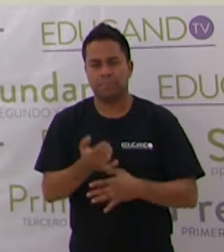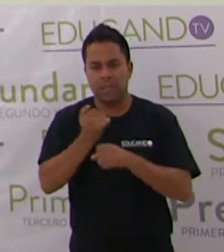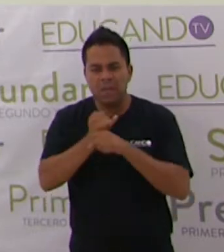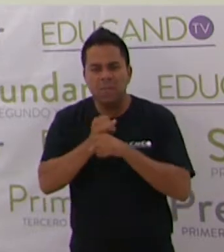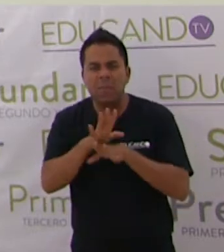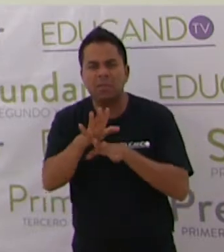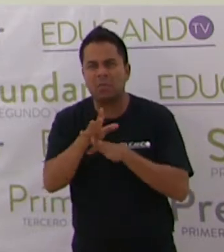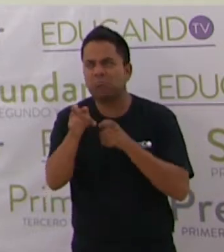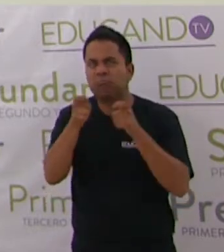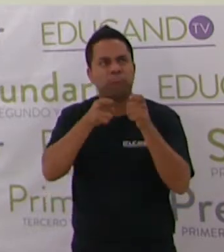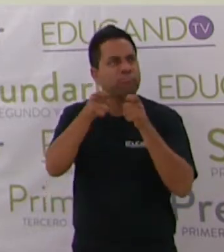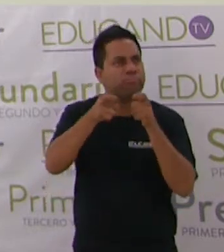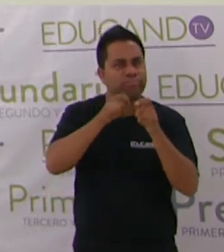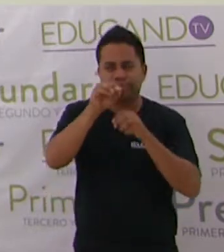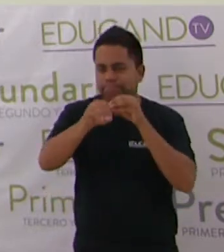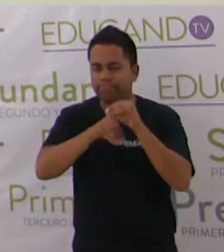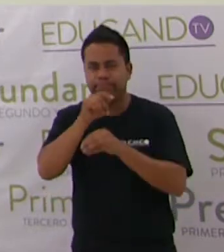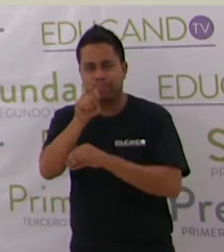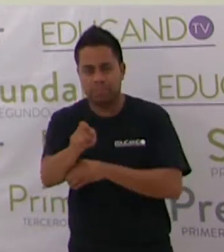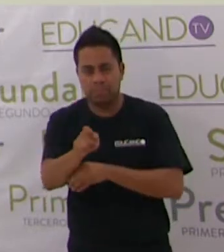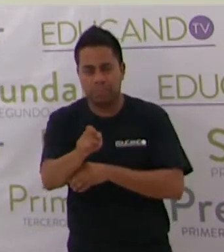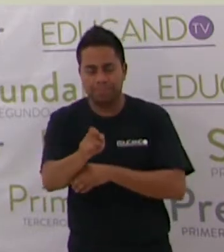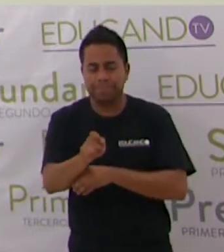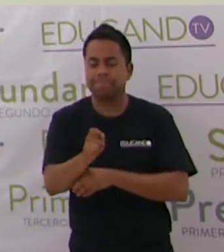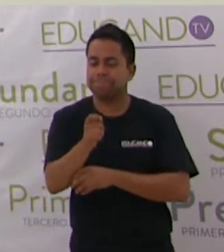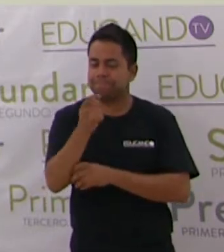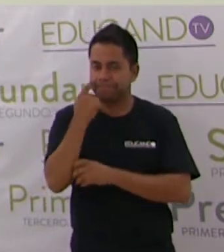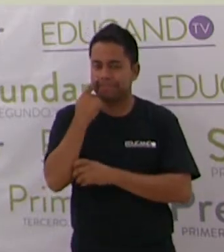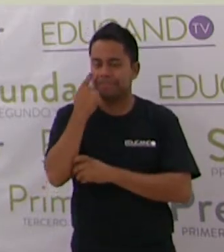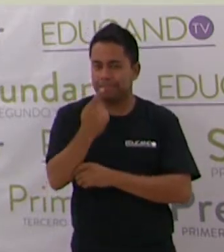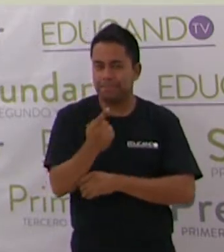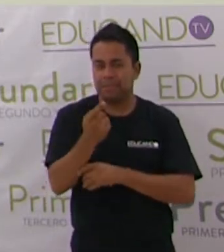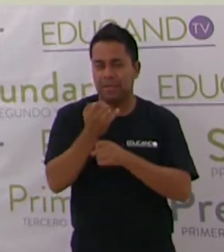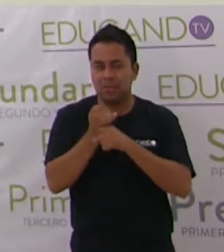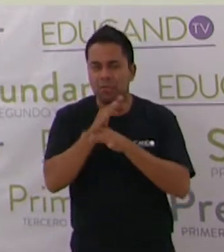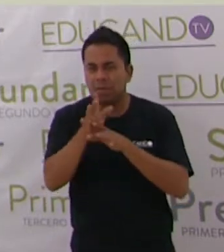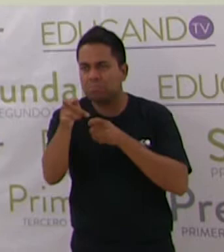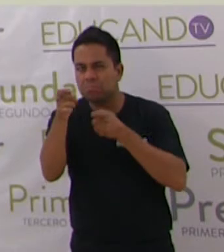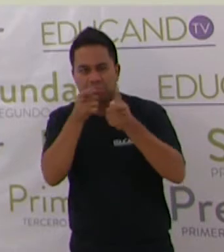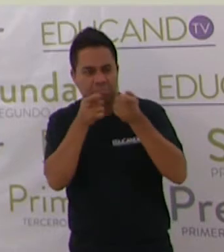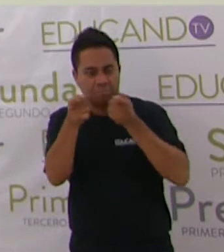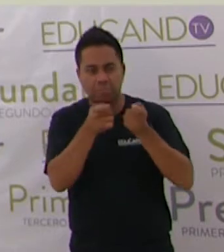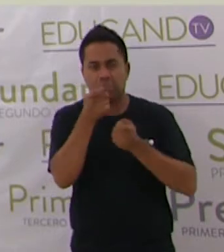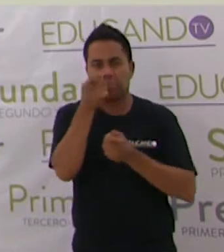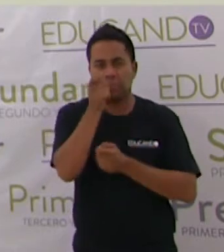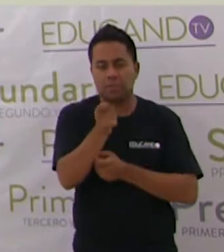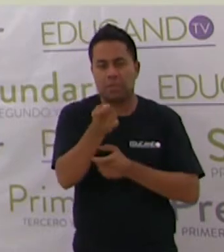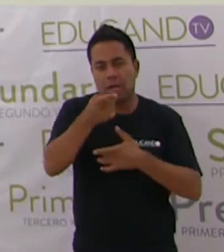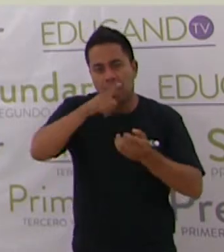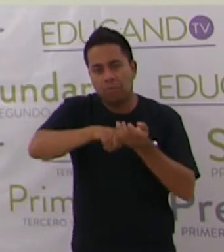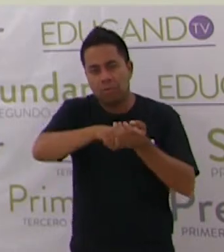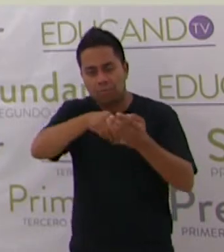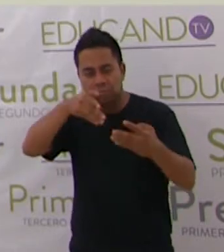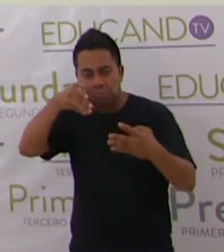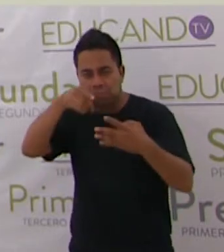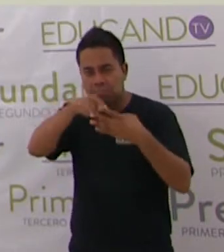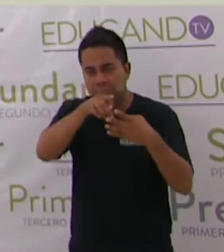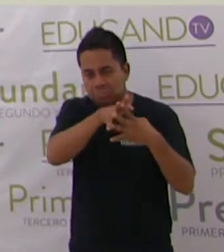la información. Sí, el manejo de la información es uno de los ejes